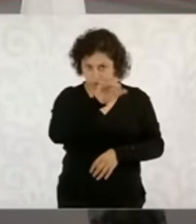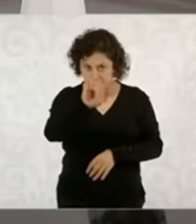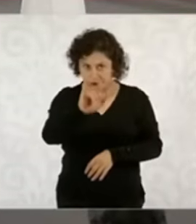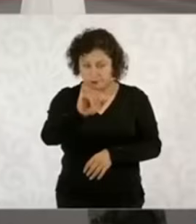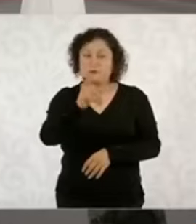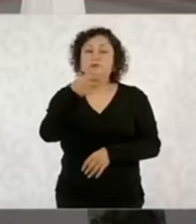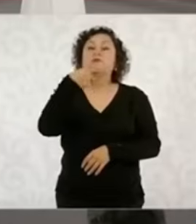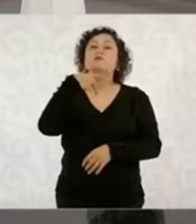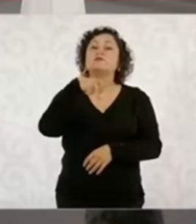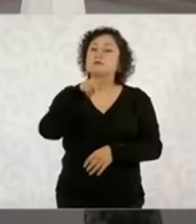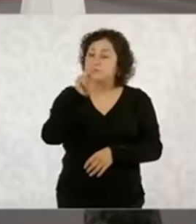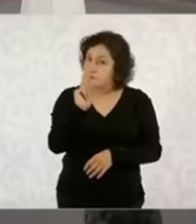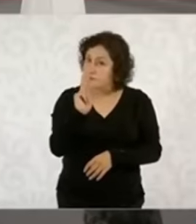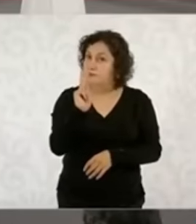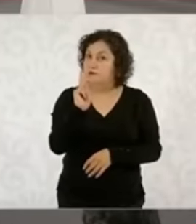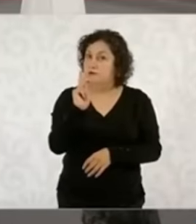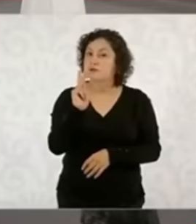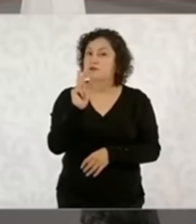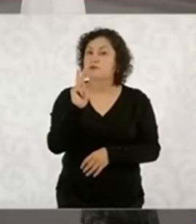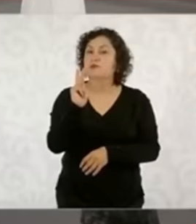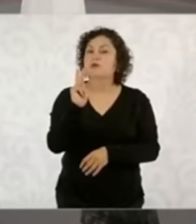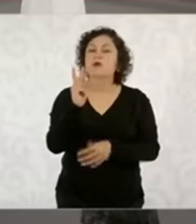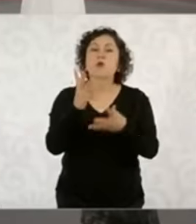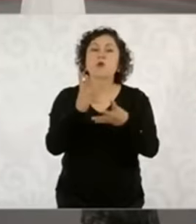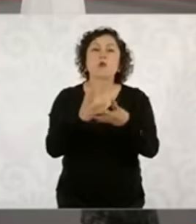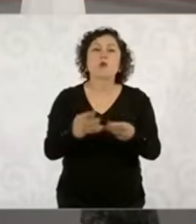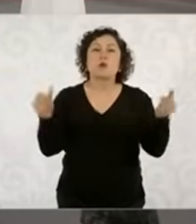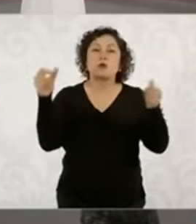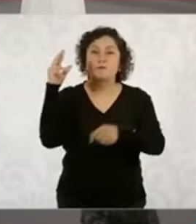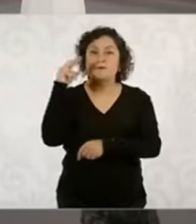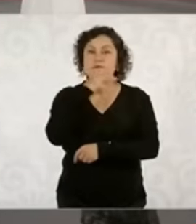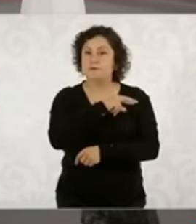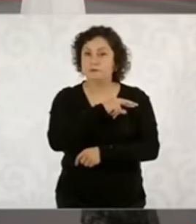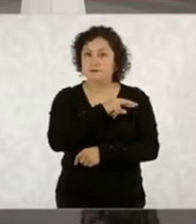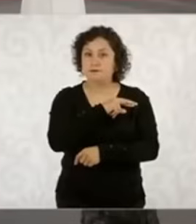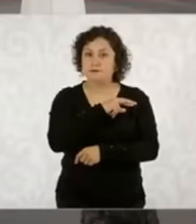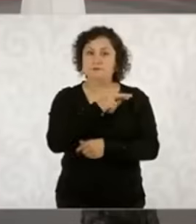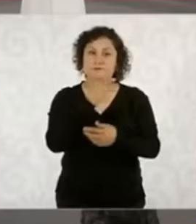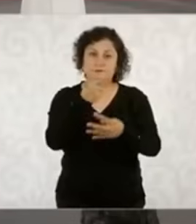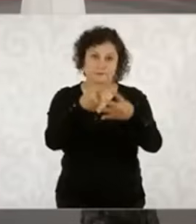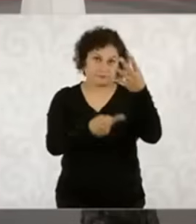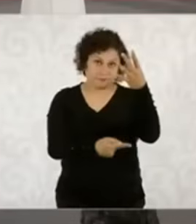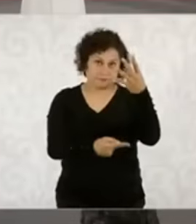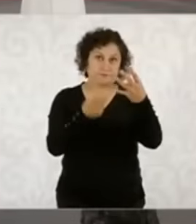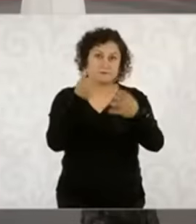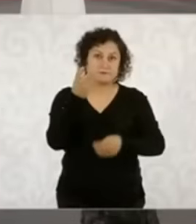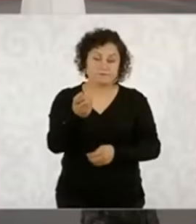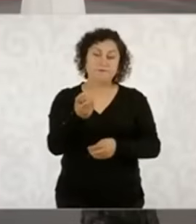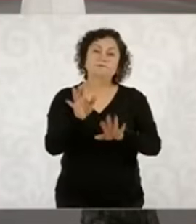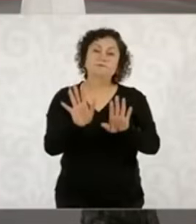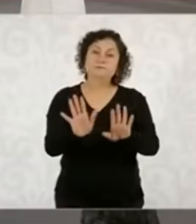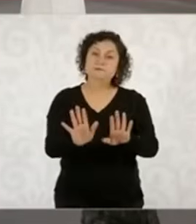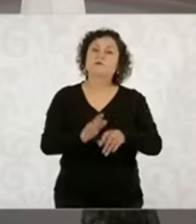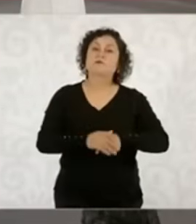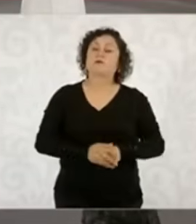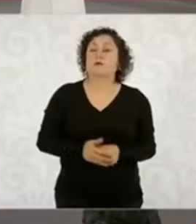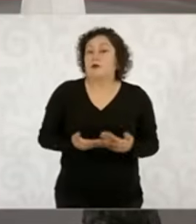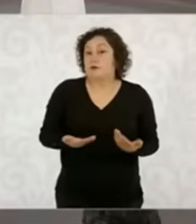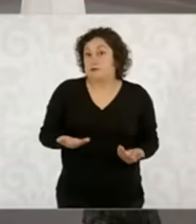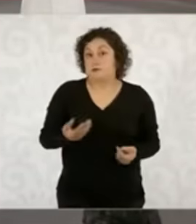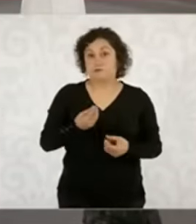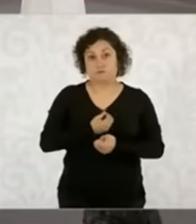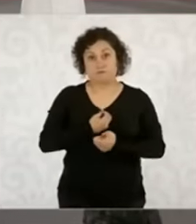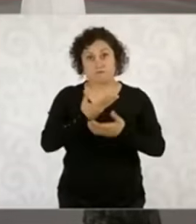le vamos a hacer una solución automática. El mensaje es, de acuerdo con la instrucción de la